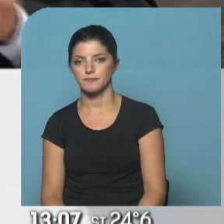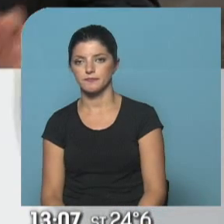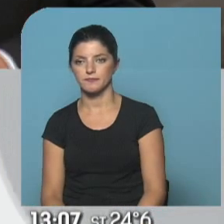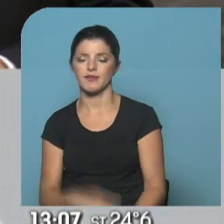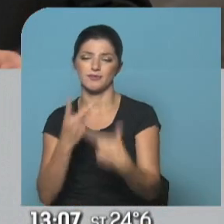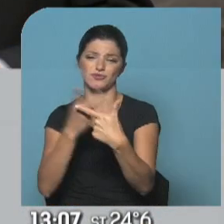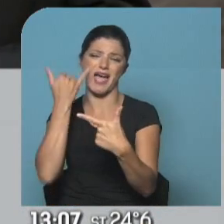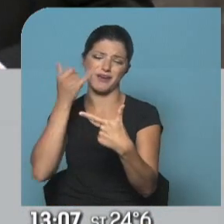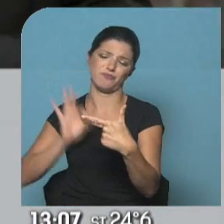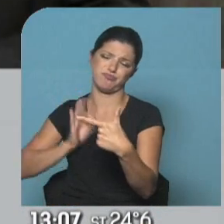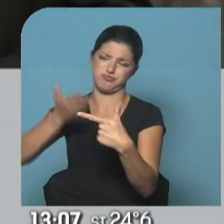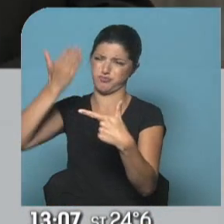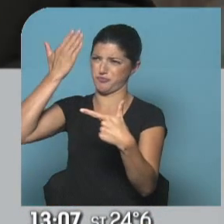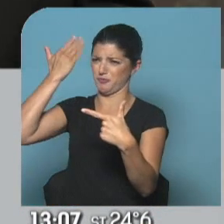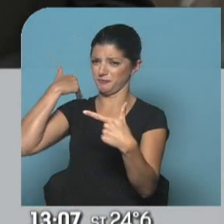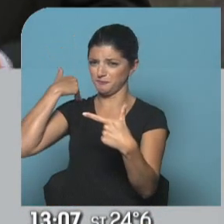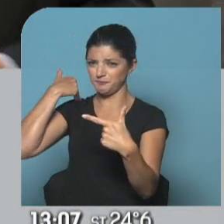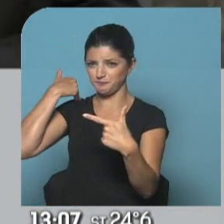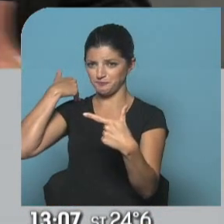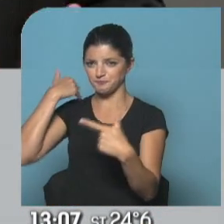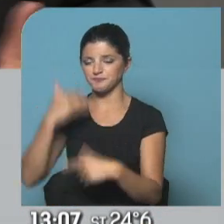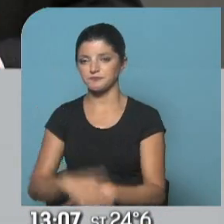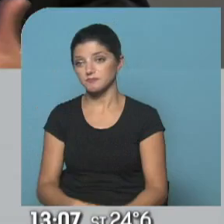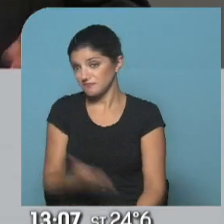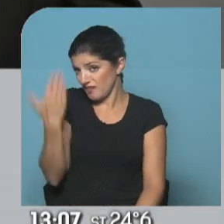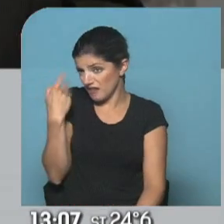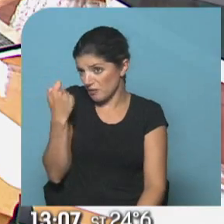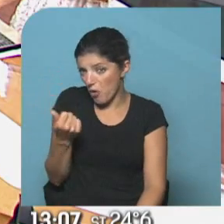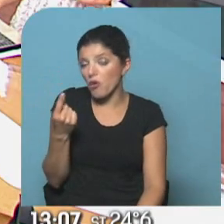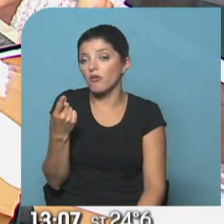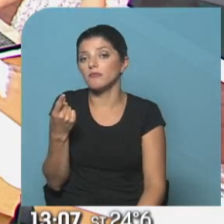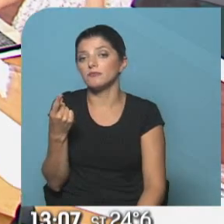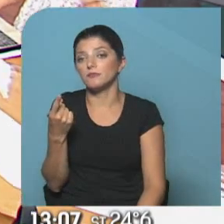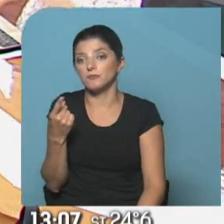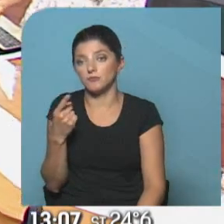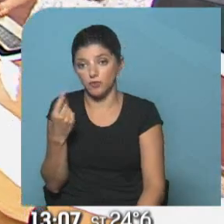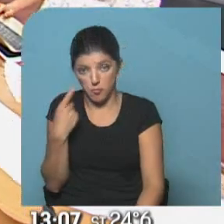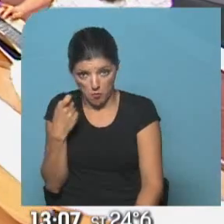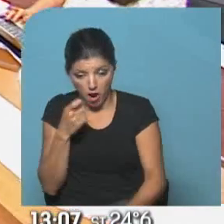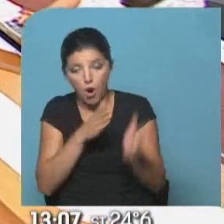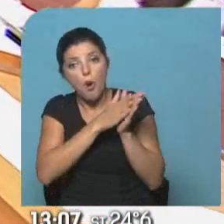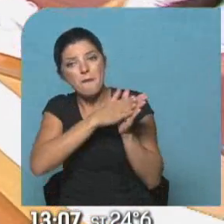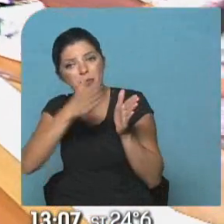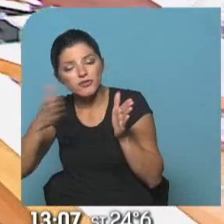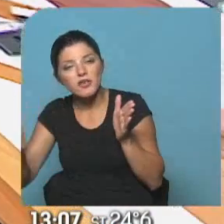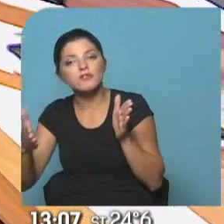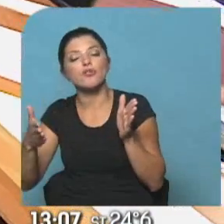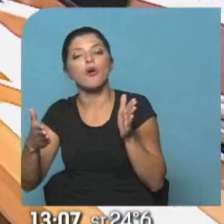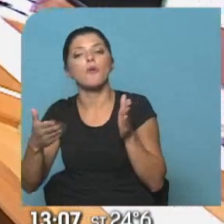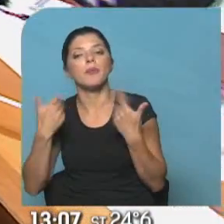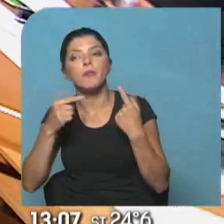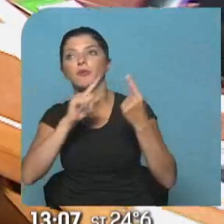quedó muy atrás en el tiempo, inclusive más recientemente lo que hemos tenido son procesos que acercaron a